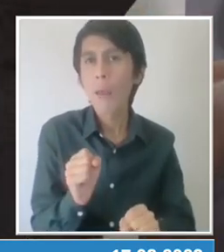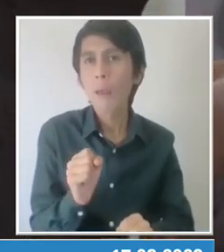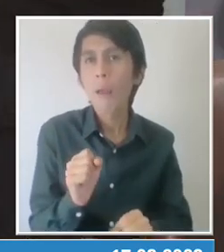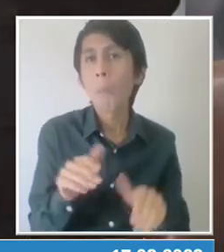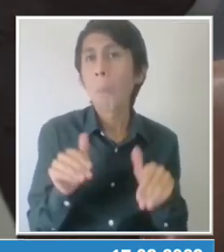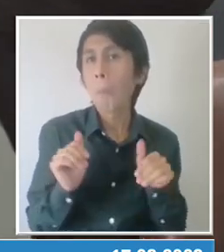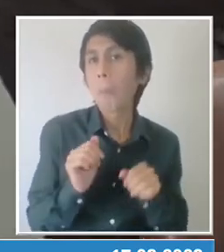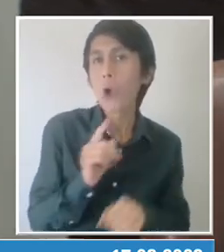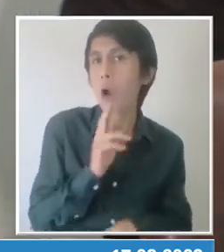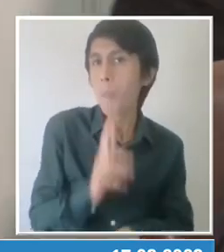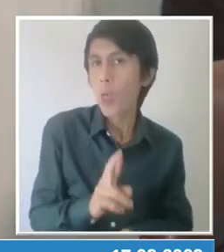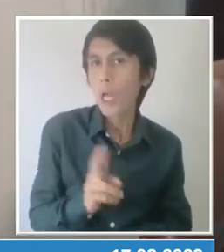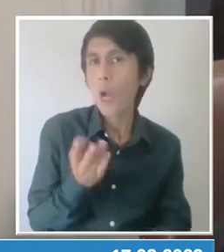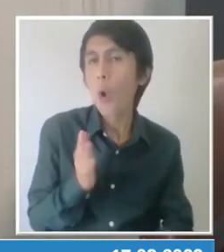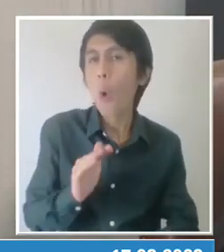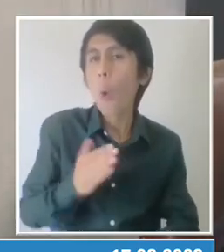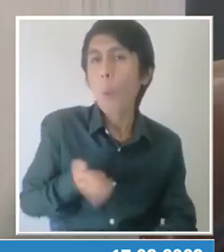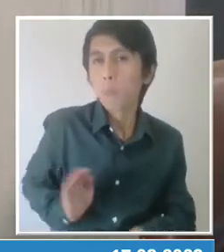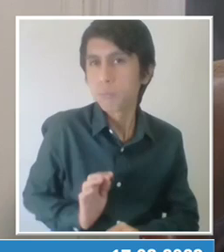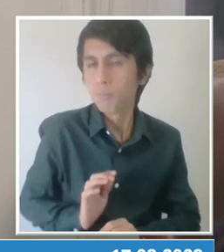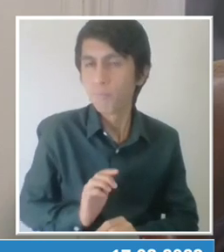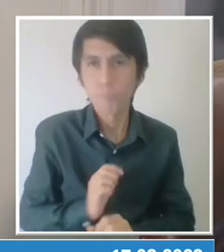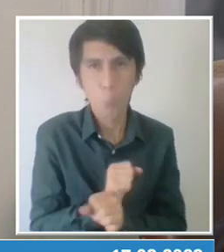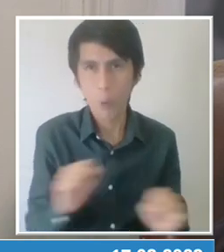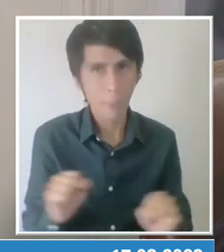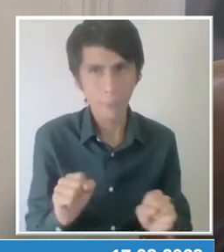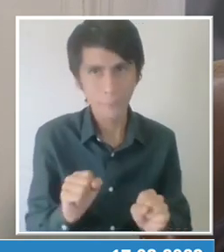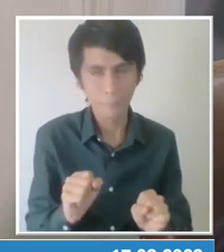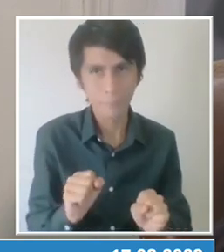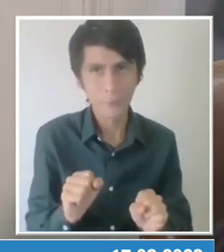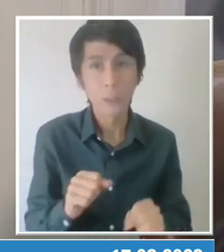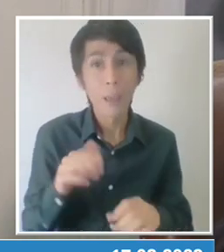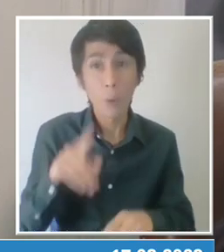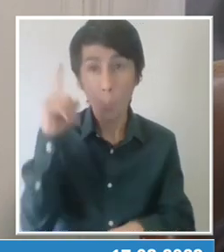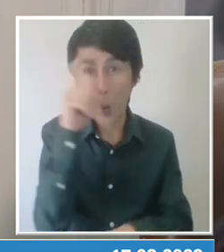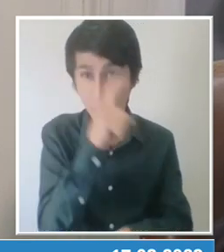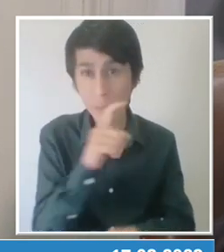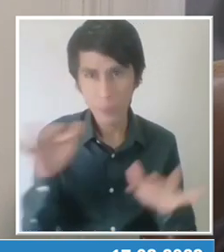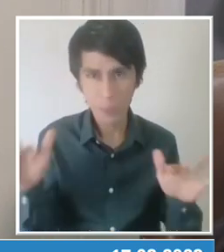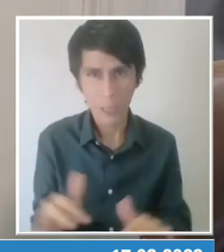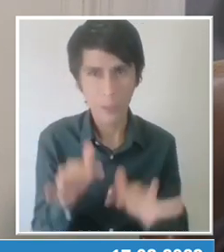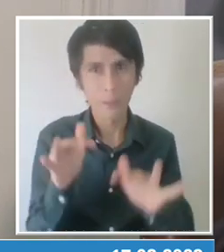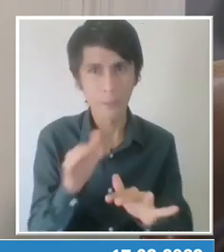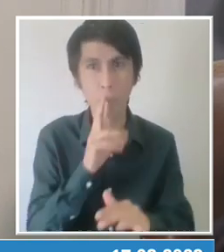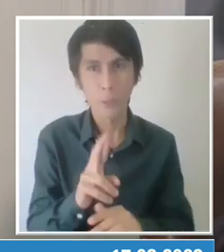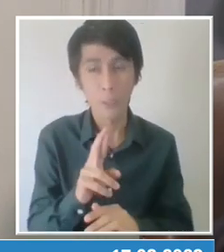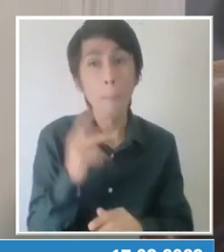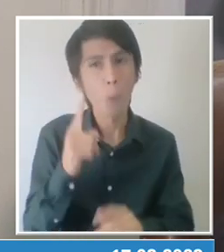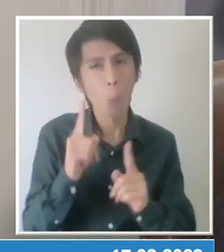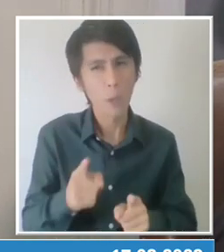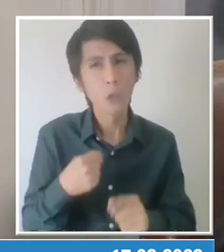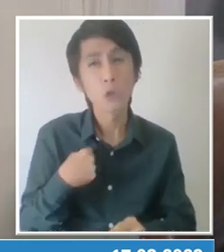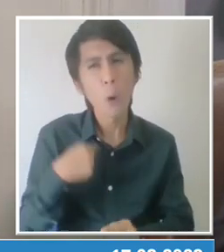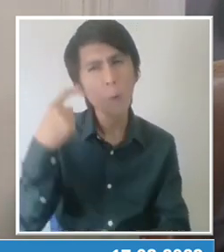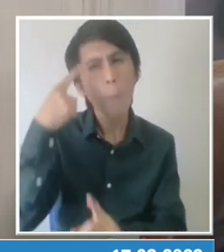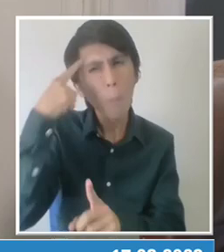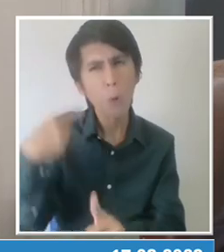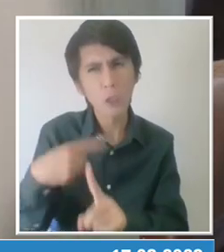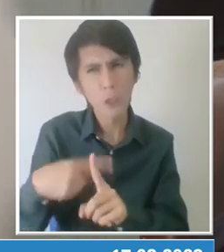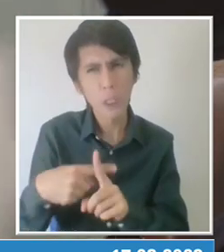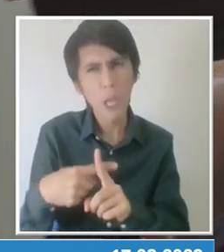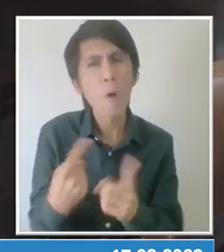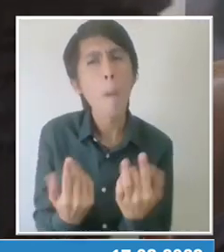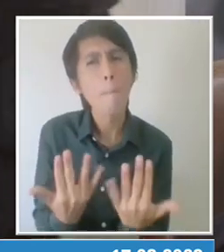sea difícil, mi esperanza, mi optimismo, mi confianza en este proceso está en